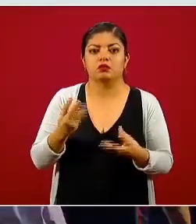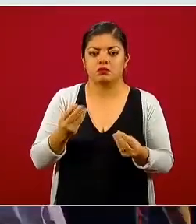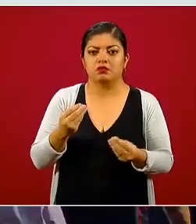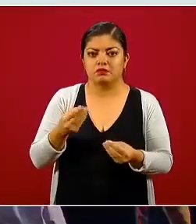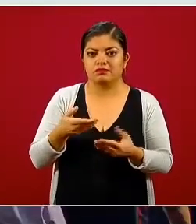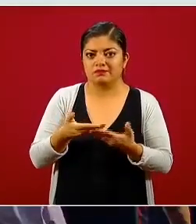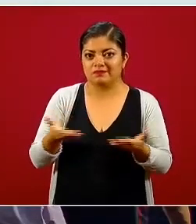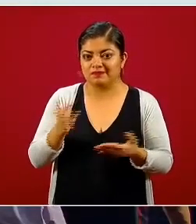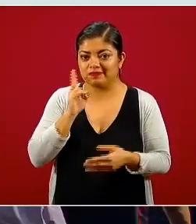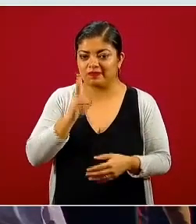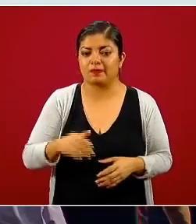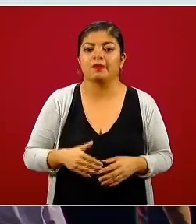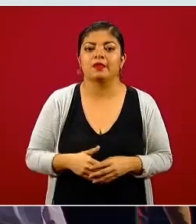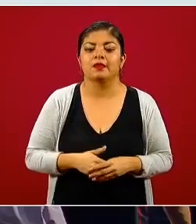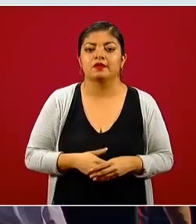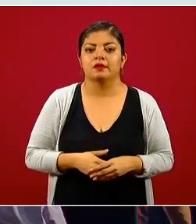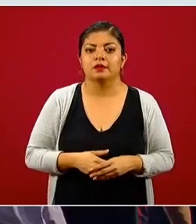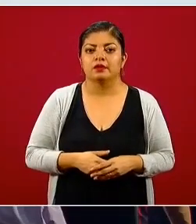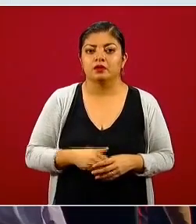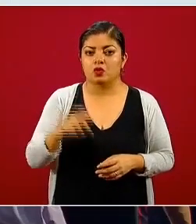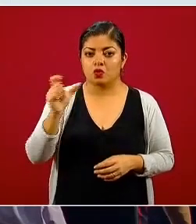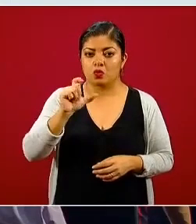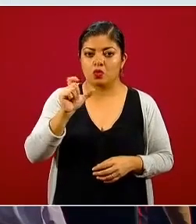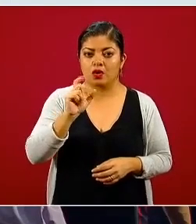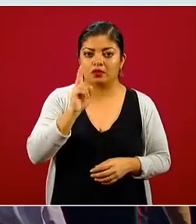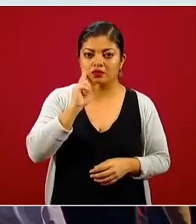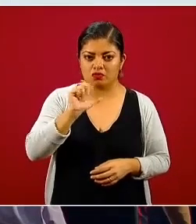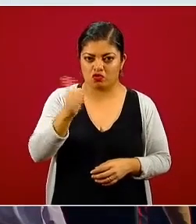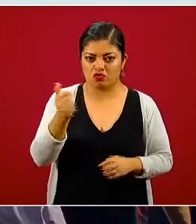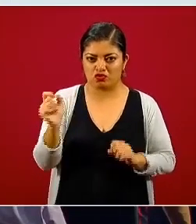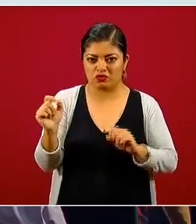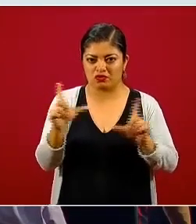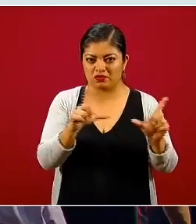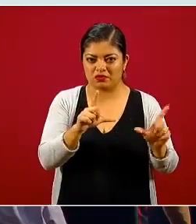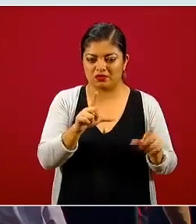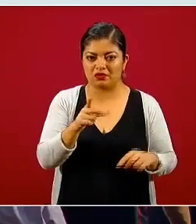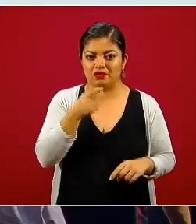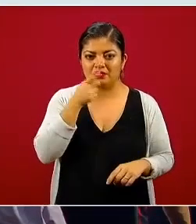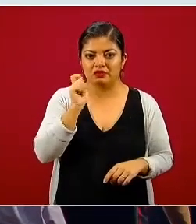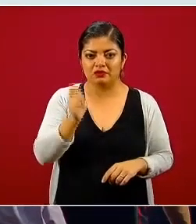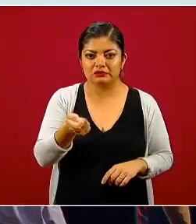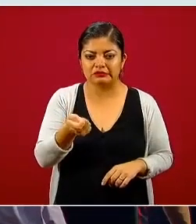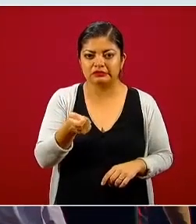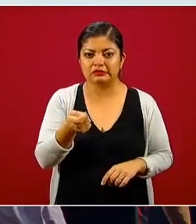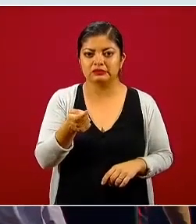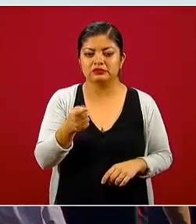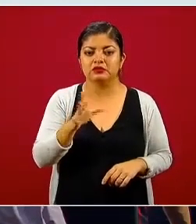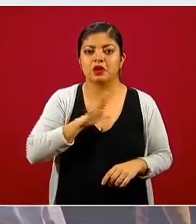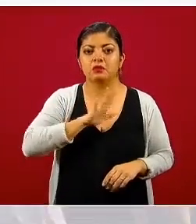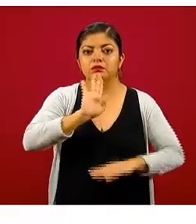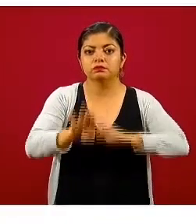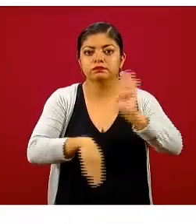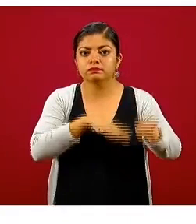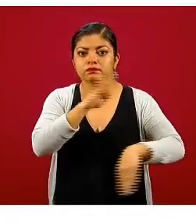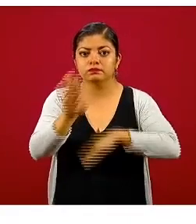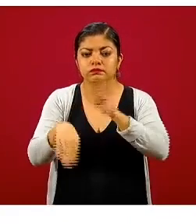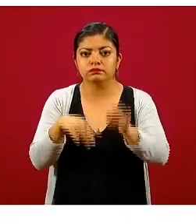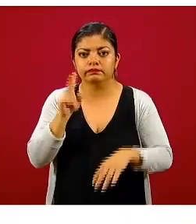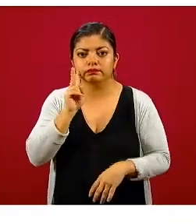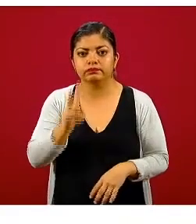han presentado. Cuando vemos la siguiente gráfica, en donde ahora vemos la distribución, pero de las defunciones, vemos